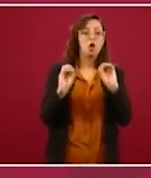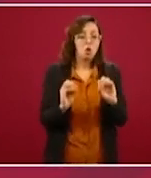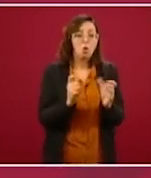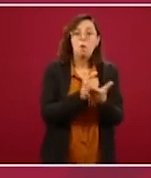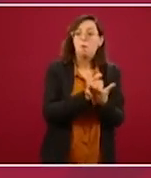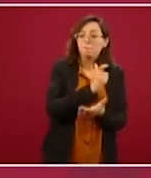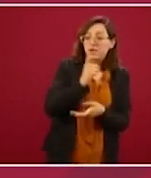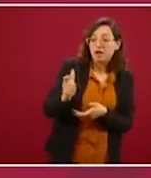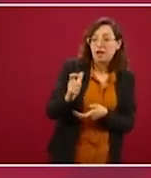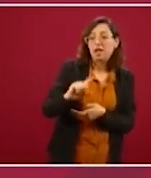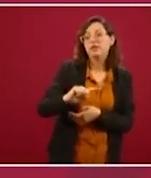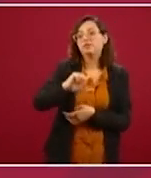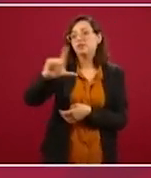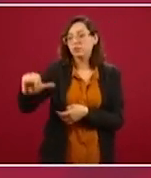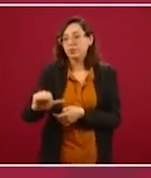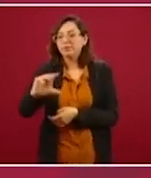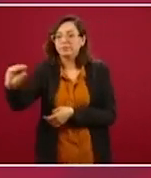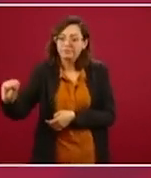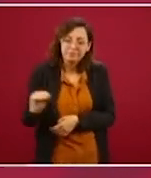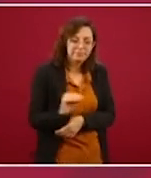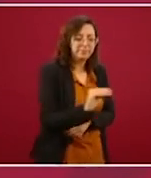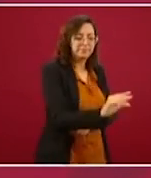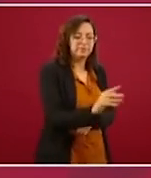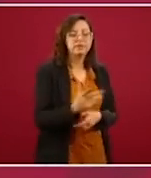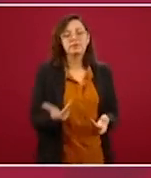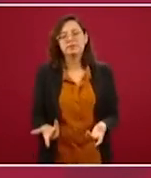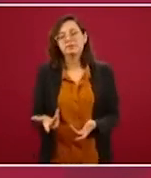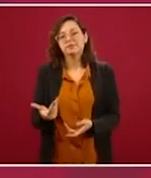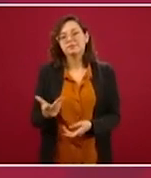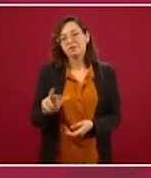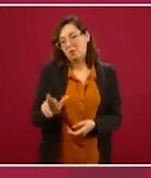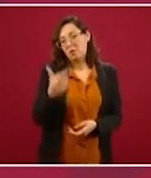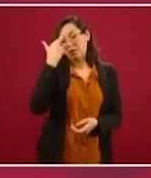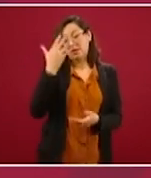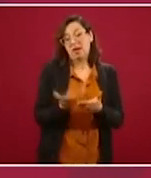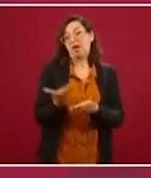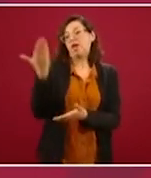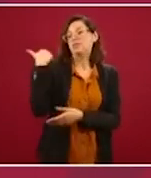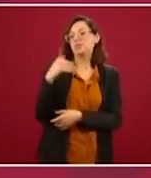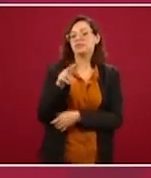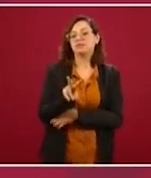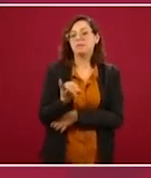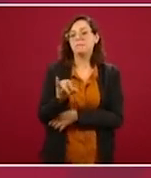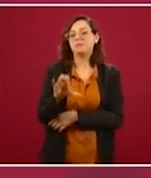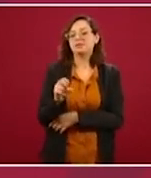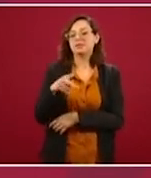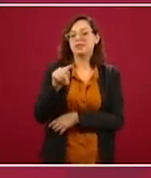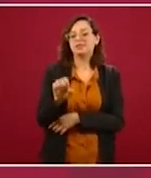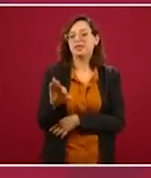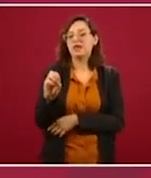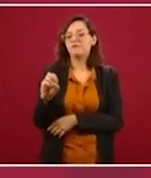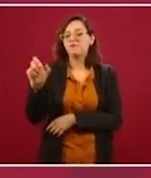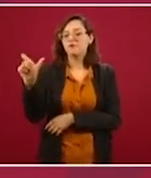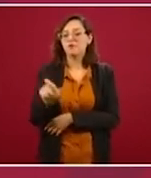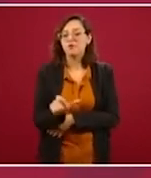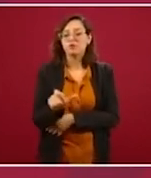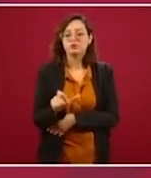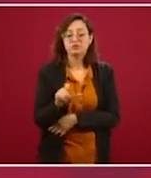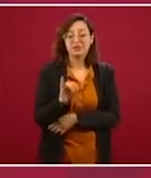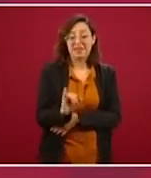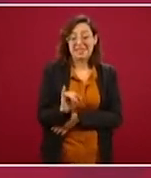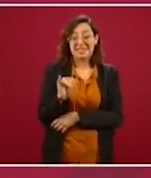la entrada, llegando Vicente Fox, devolvió impuestos de